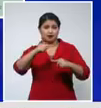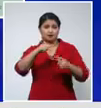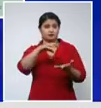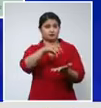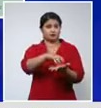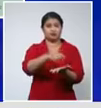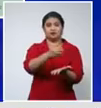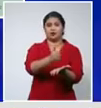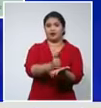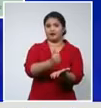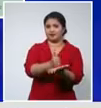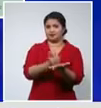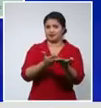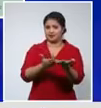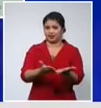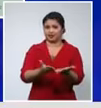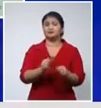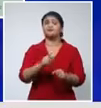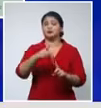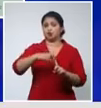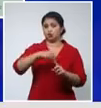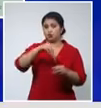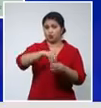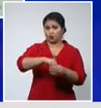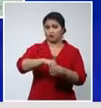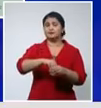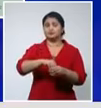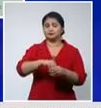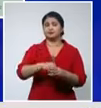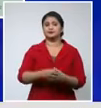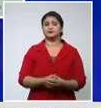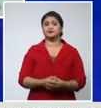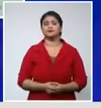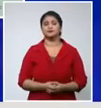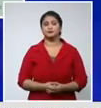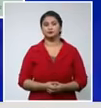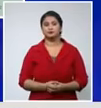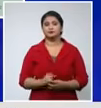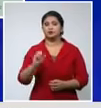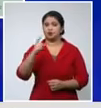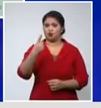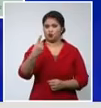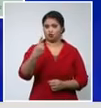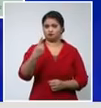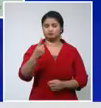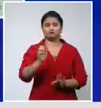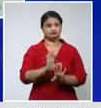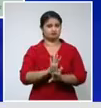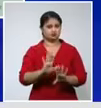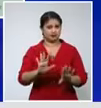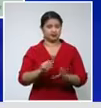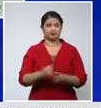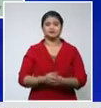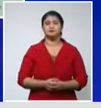municipio cabecera de Las Tunas, Amancio Rodríguez con un caso en el día de ayer.